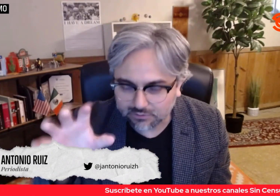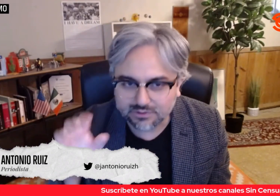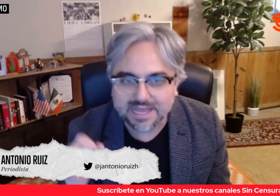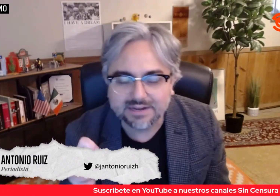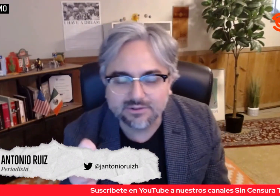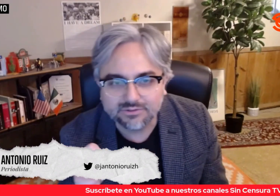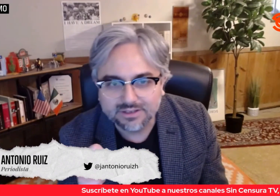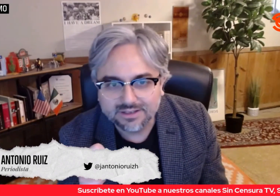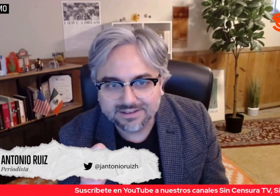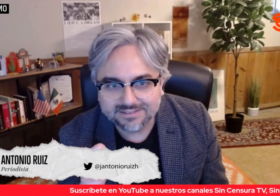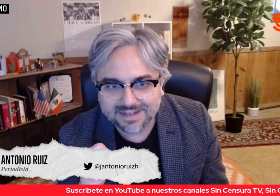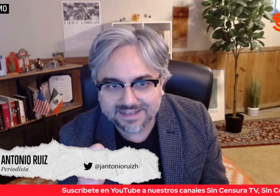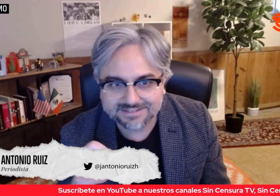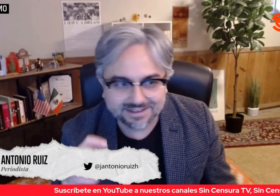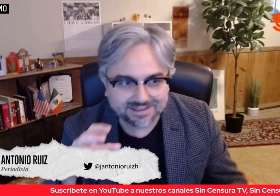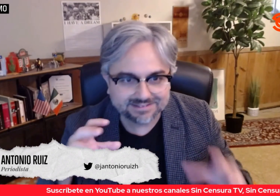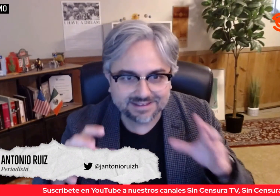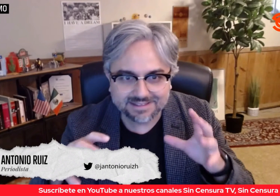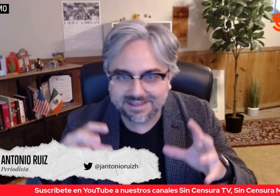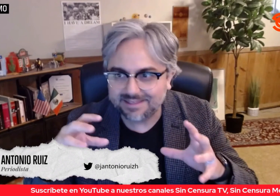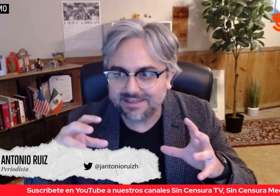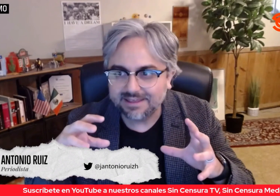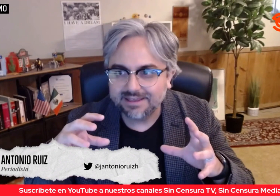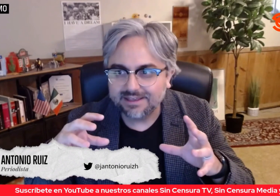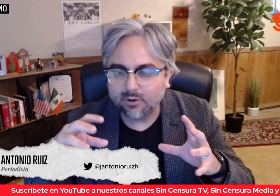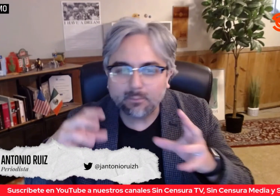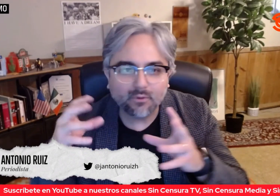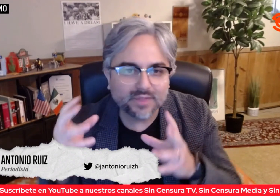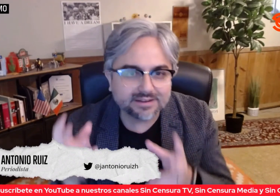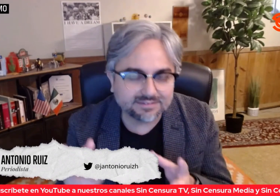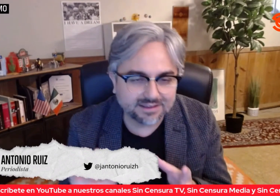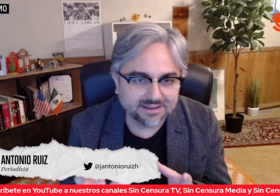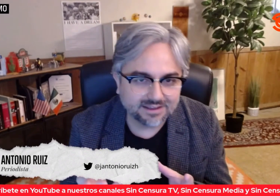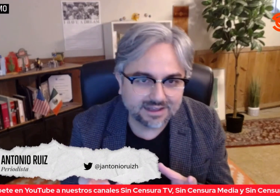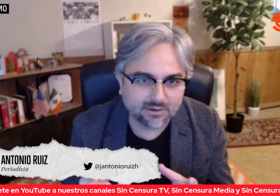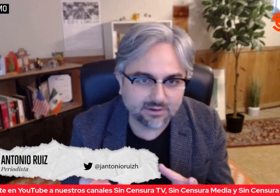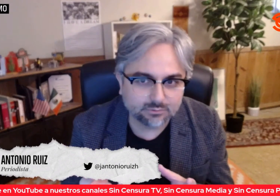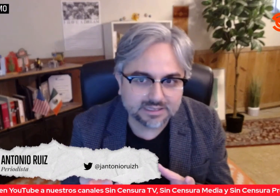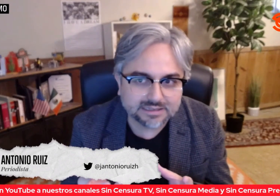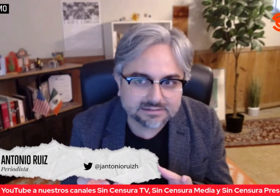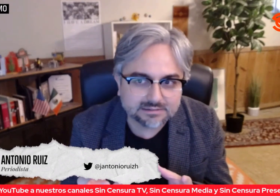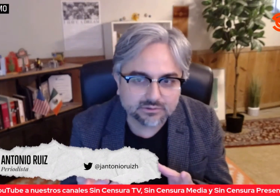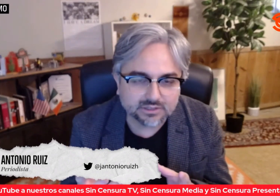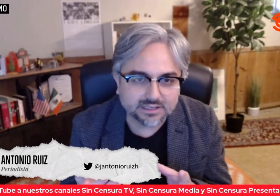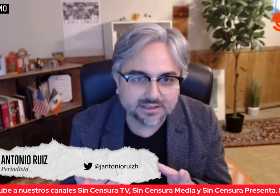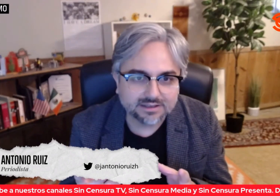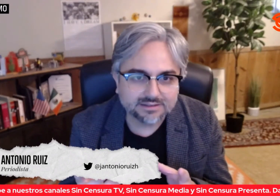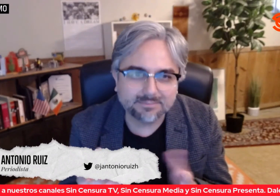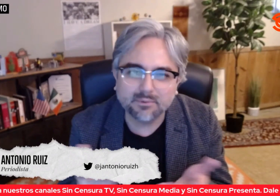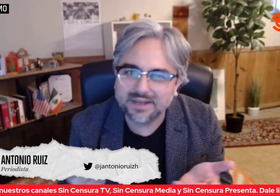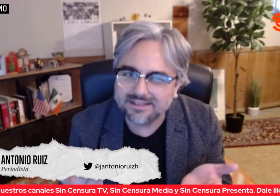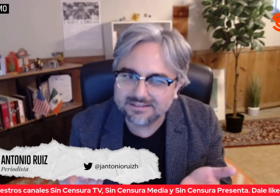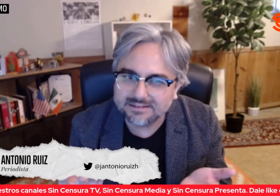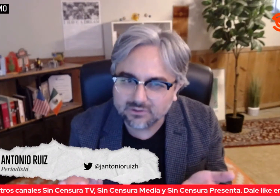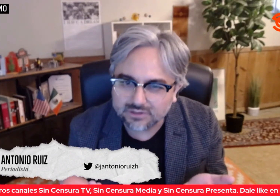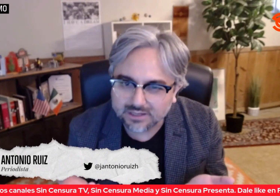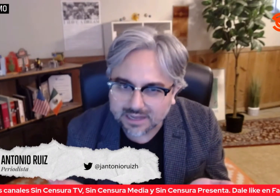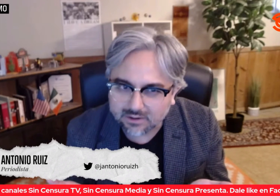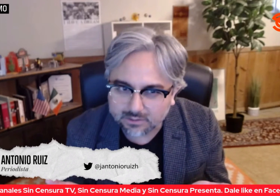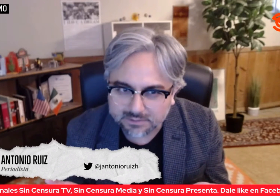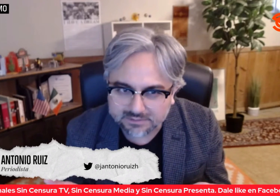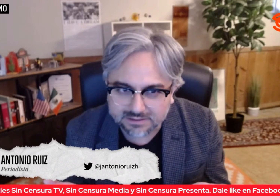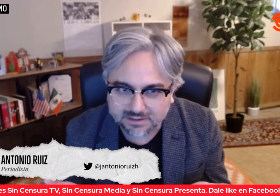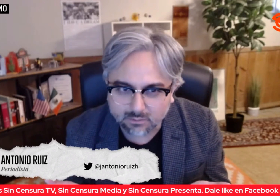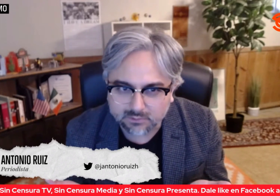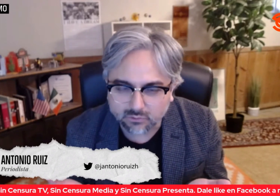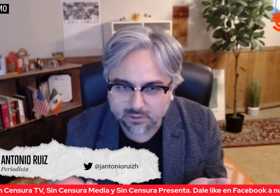cada uno de esos diarios trae esa idea de oponerse a los ministros que se podría decir son